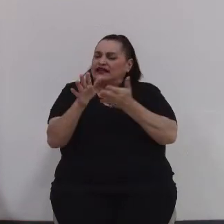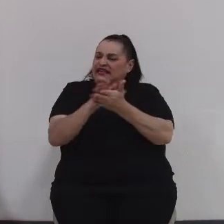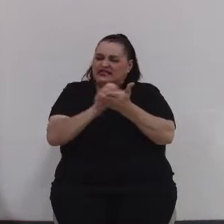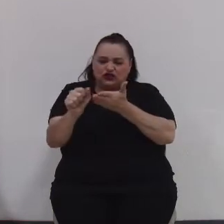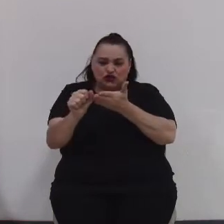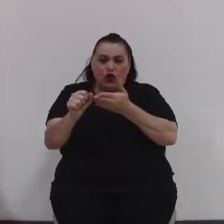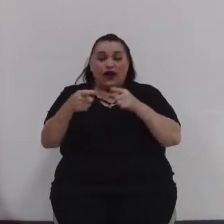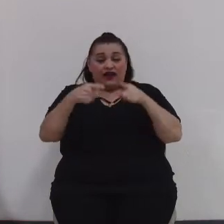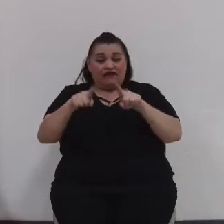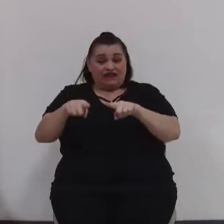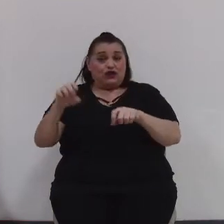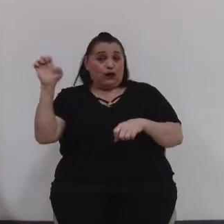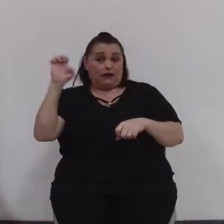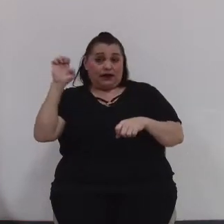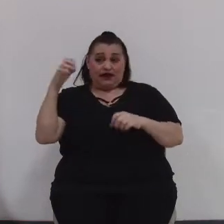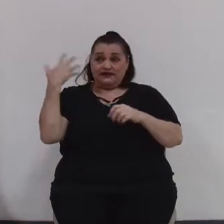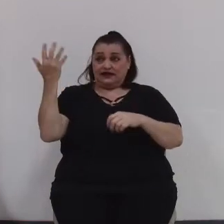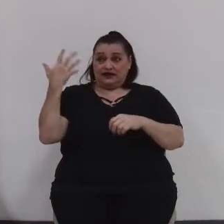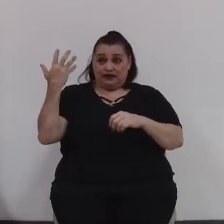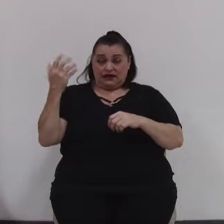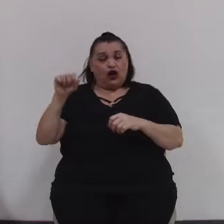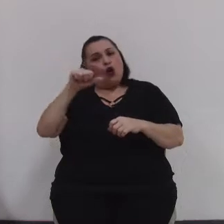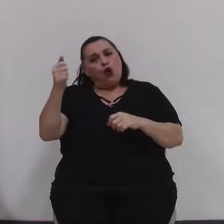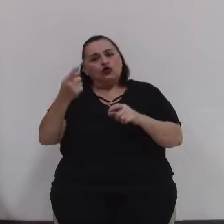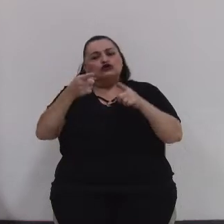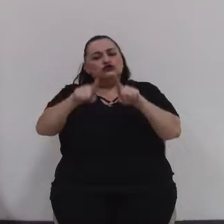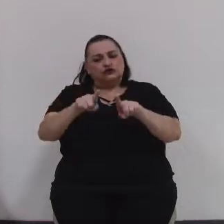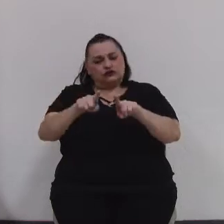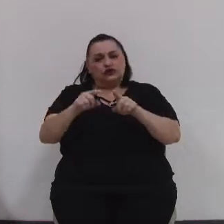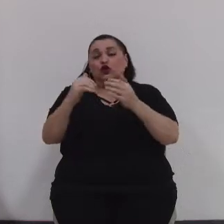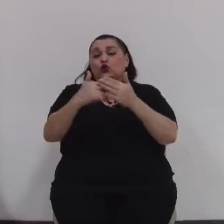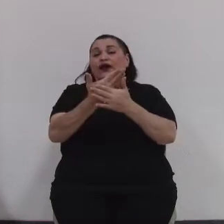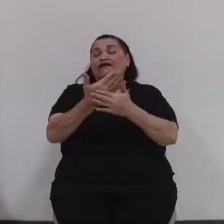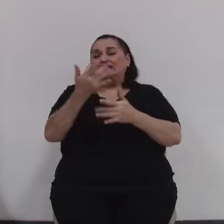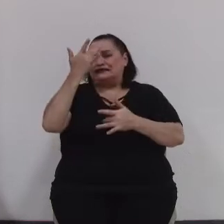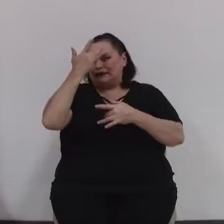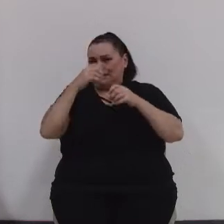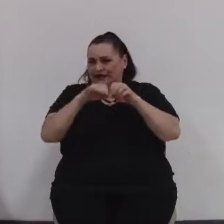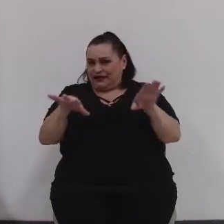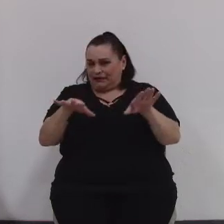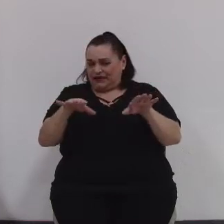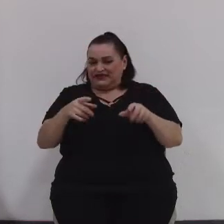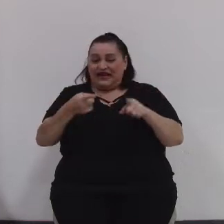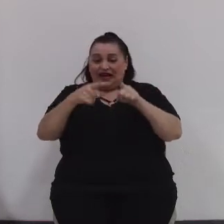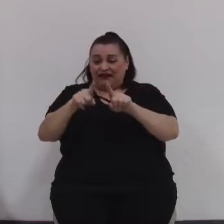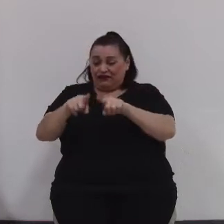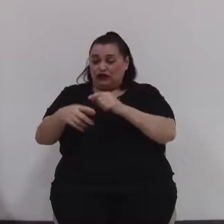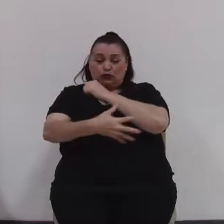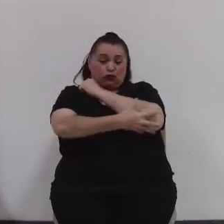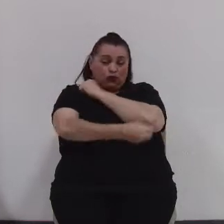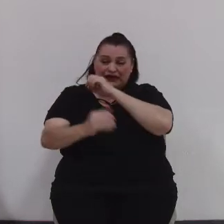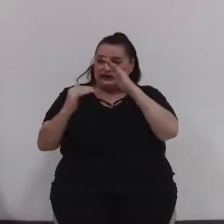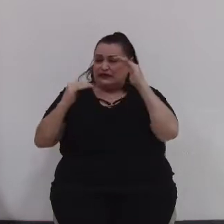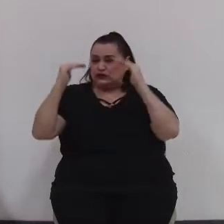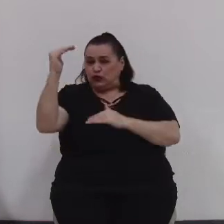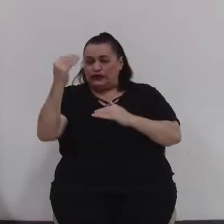la emergencia climática, y otros que pueden provenir de nuevas epidemias. Además, los efectos de la pobreza, la desigualdad, el